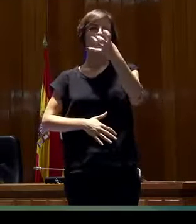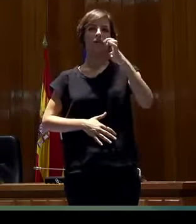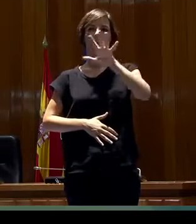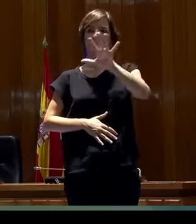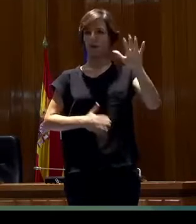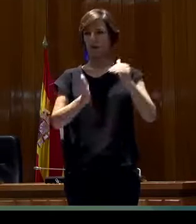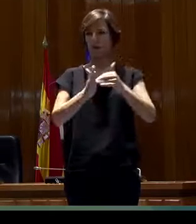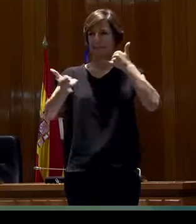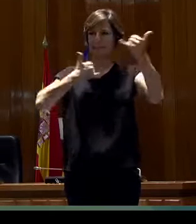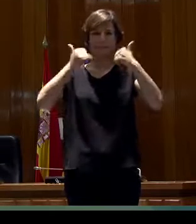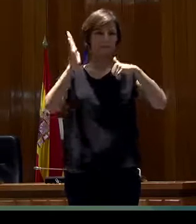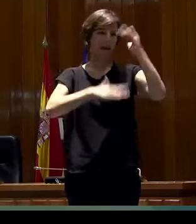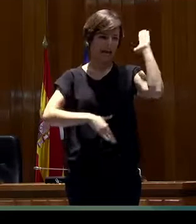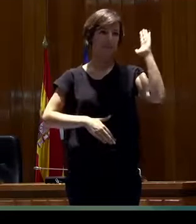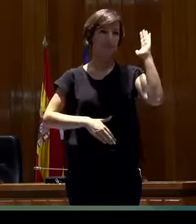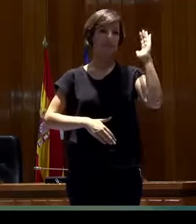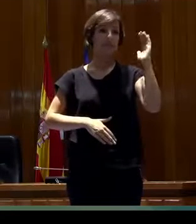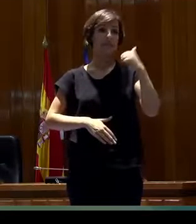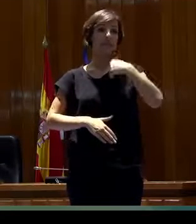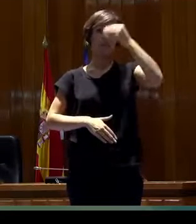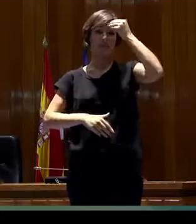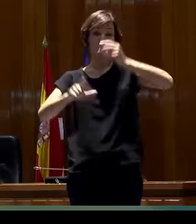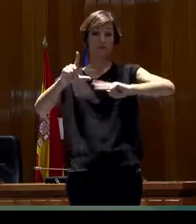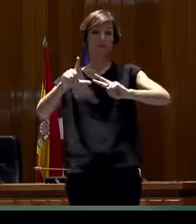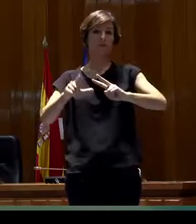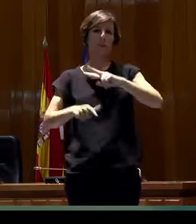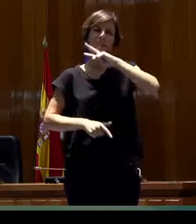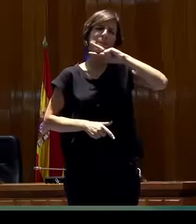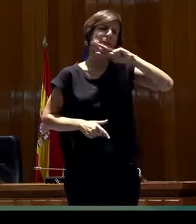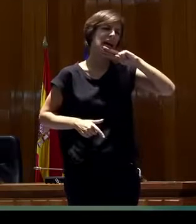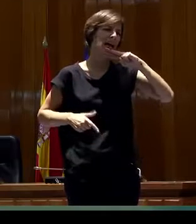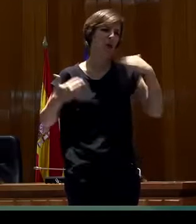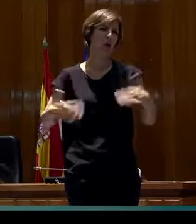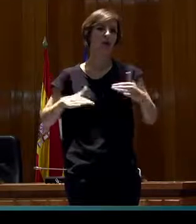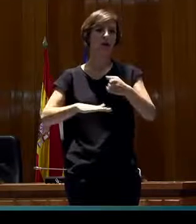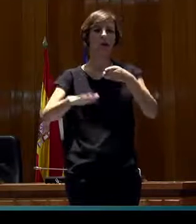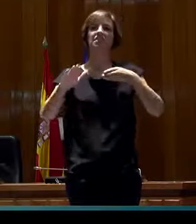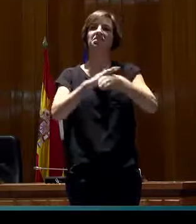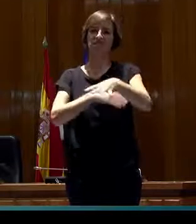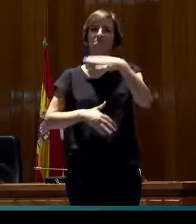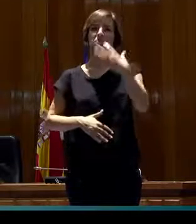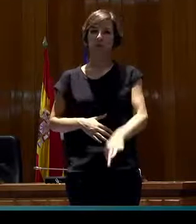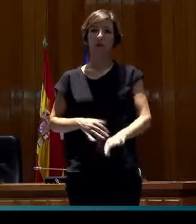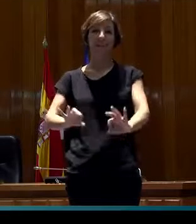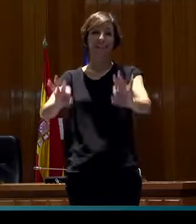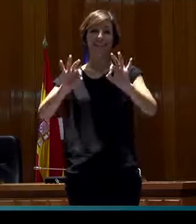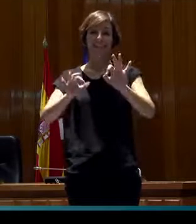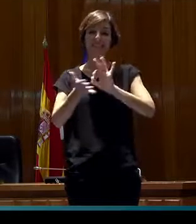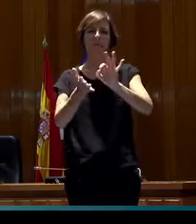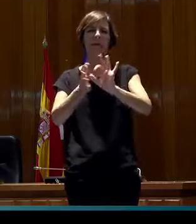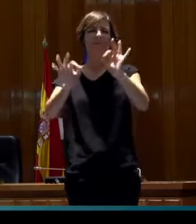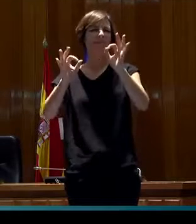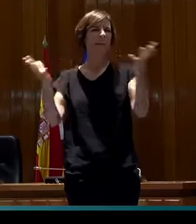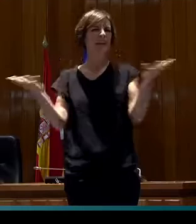455.000 llamadas. Pensamos que este recurso de valor incalculable posibilita la accesibilidad y, sobre todo, la accesibilidad a servicios de